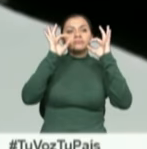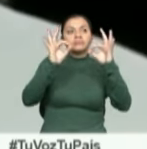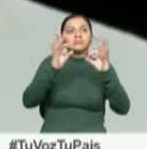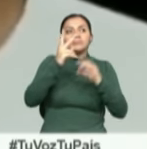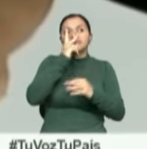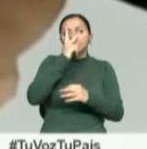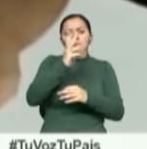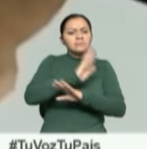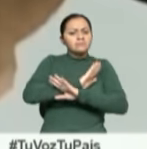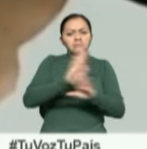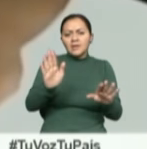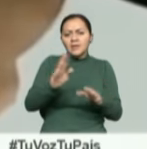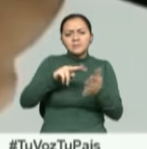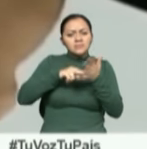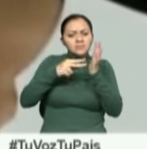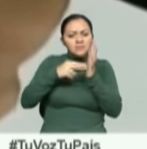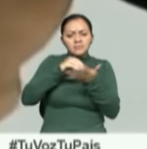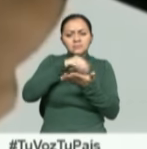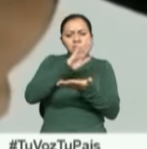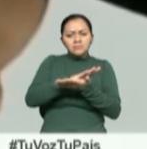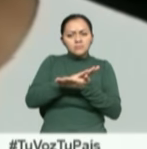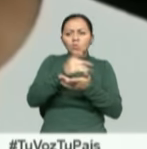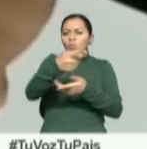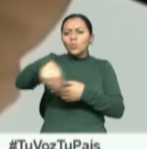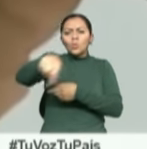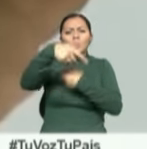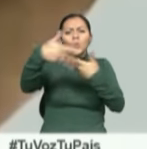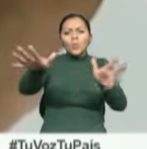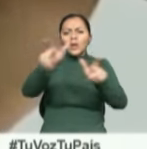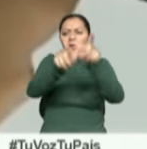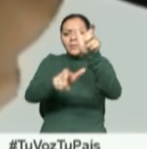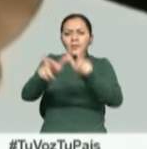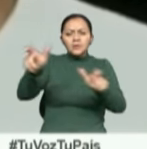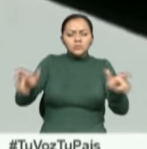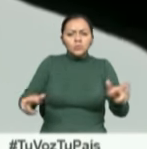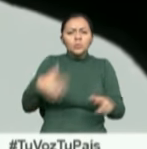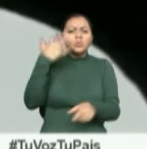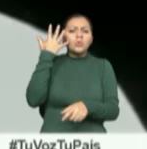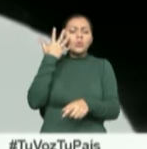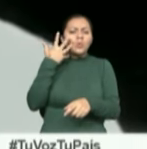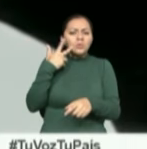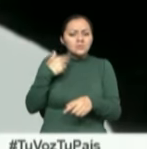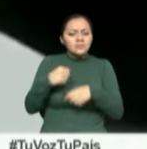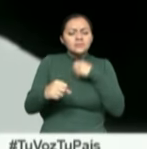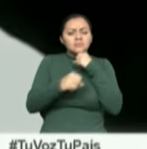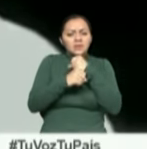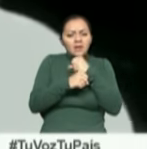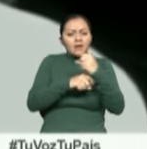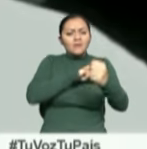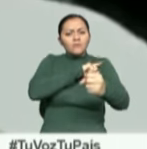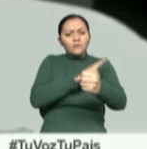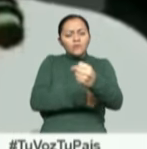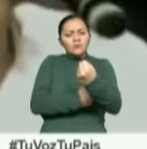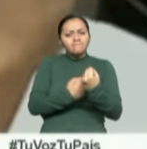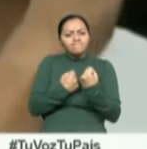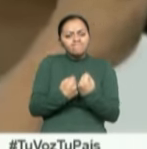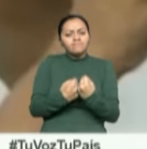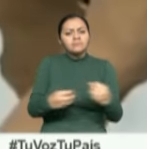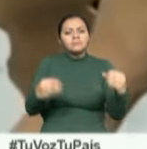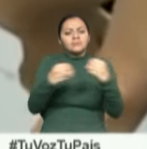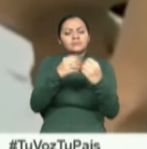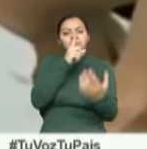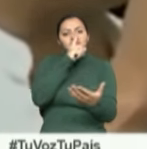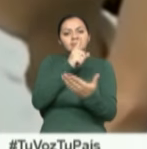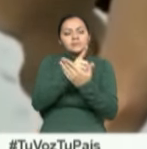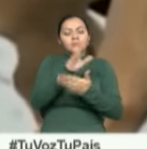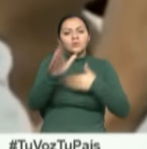es leyenda. Sencillos hombres y mujeres que día tras día ponen su fuerza y su sudor para hacer realidad